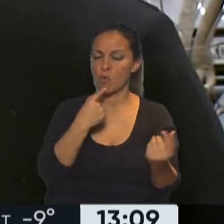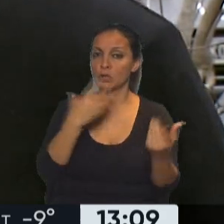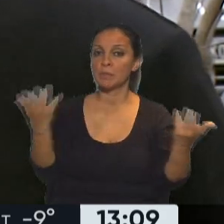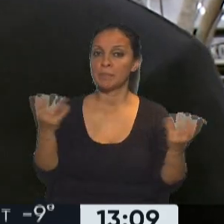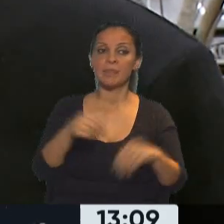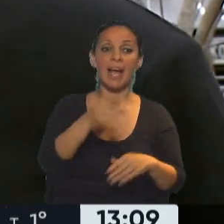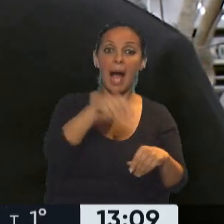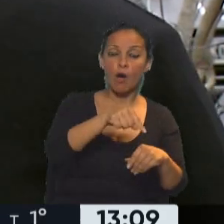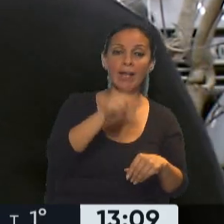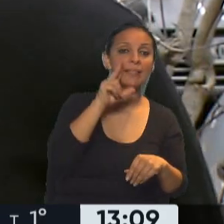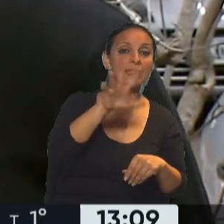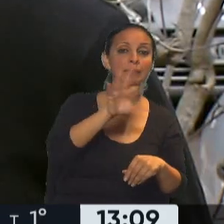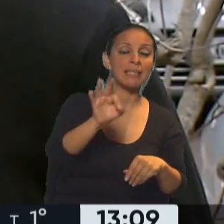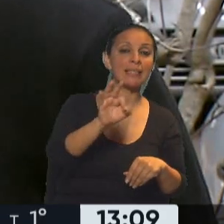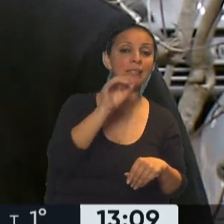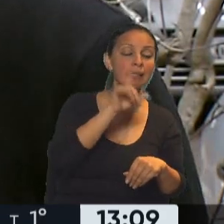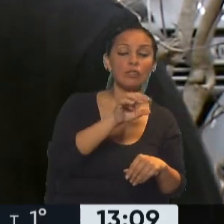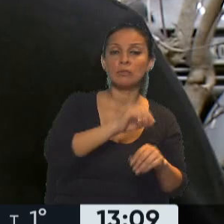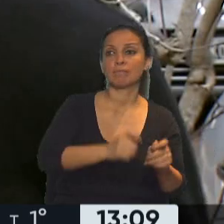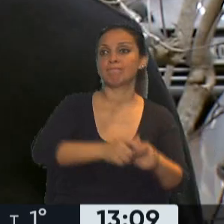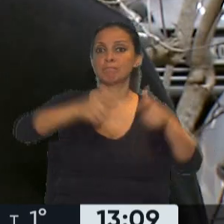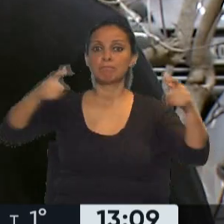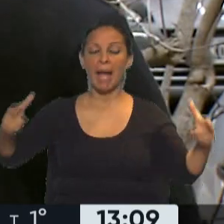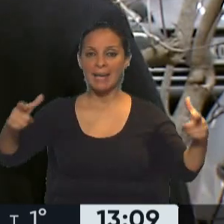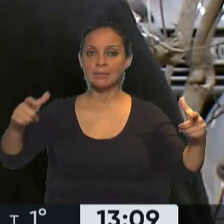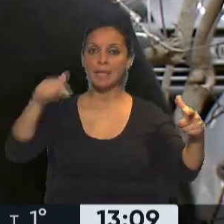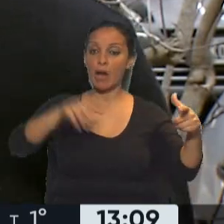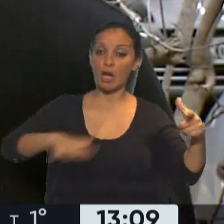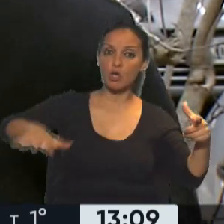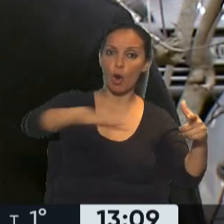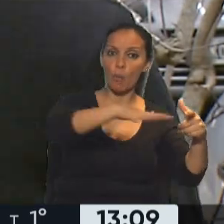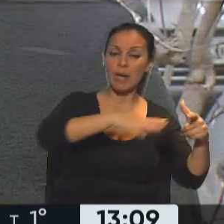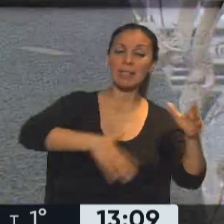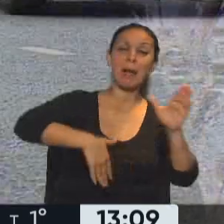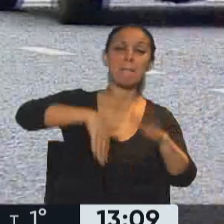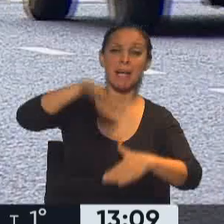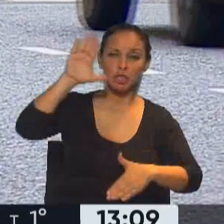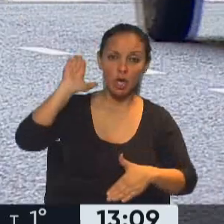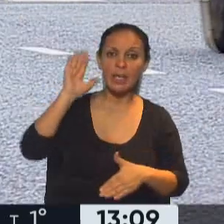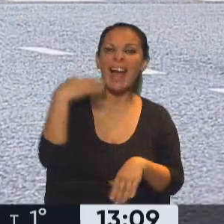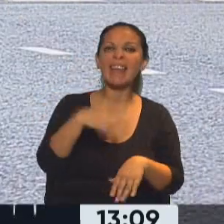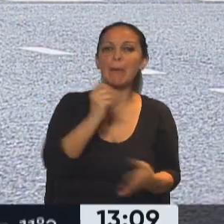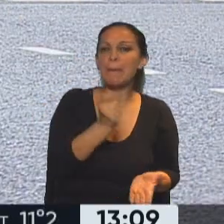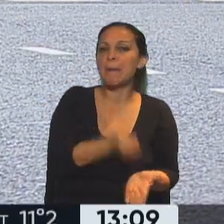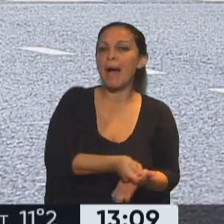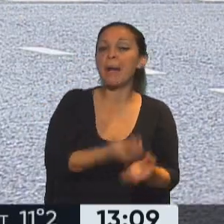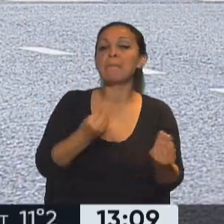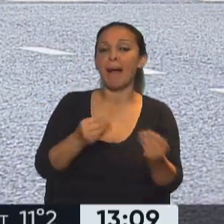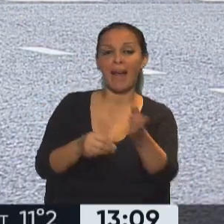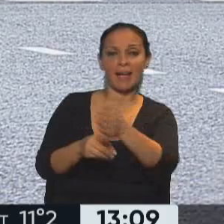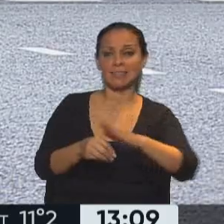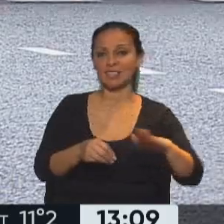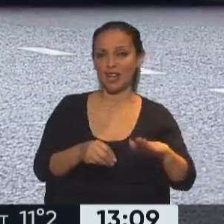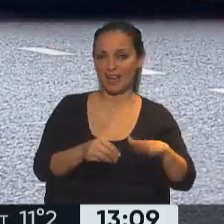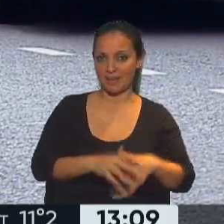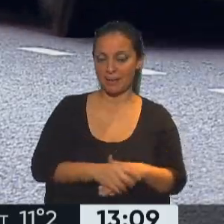pagos a 135.000 lugares pagos, con lo cual en todas las comunas de la ciudad, en la mayoría de los espacios de la ciudad, va a haber que pagar por estacionar en lugares